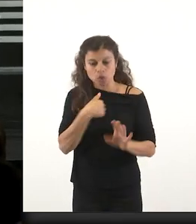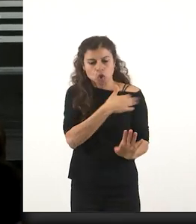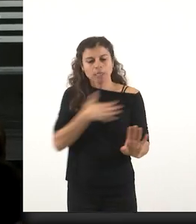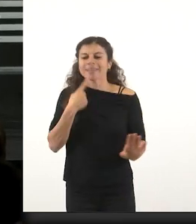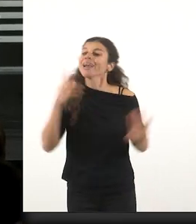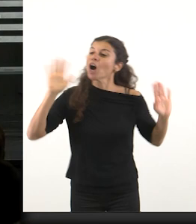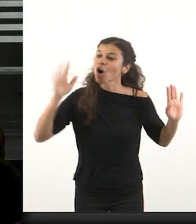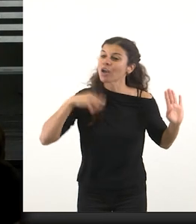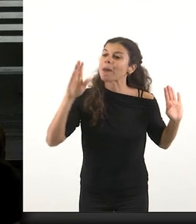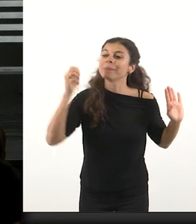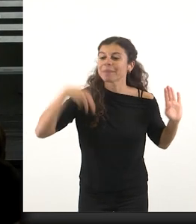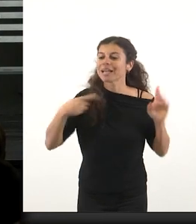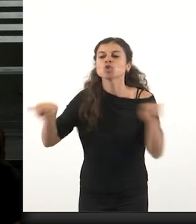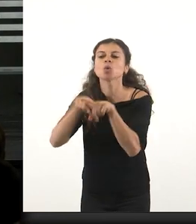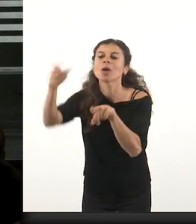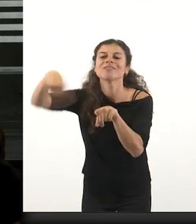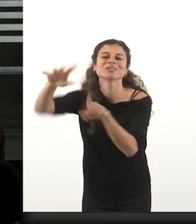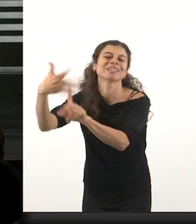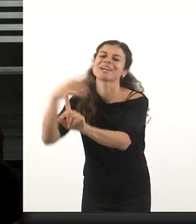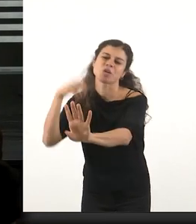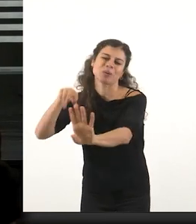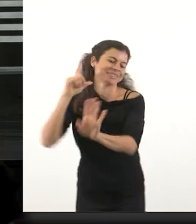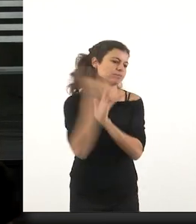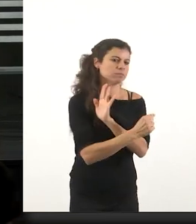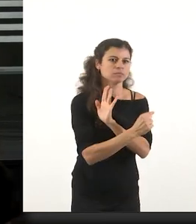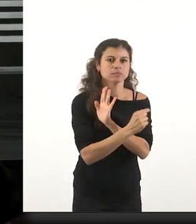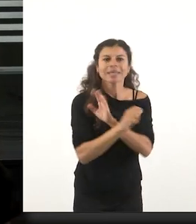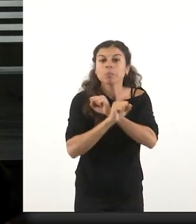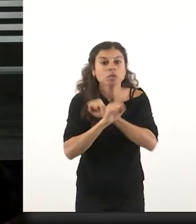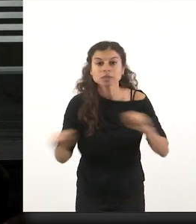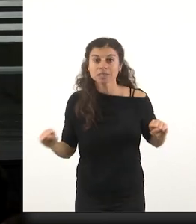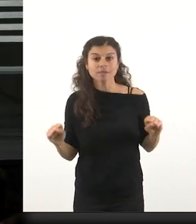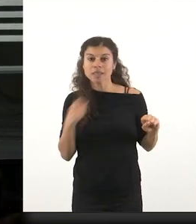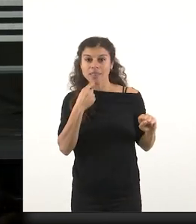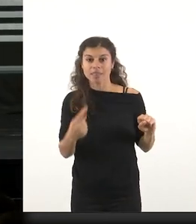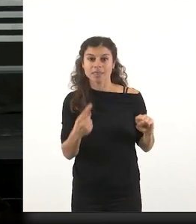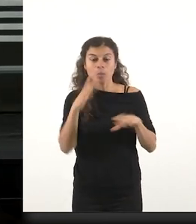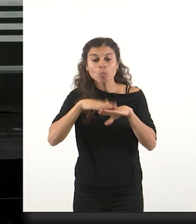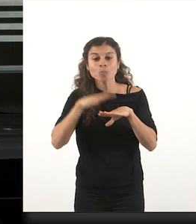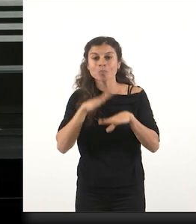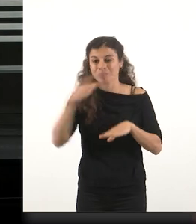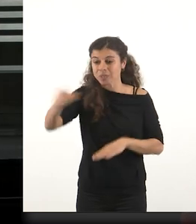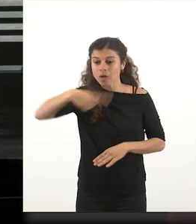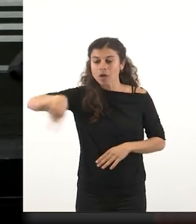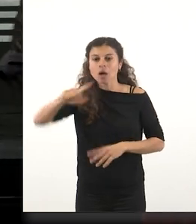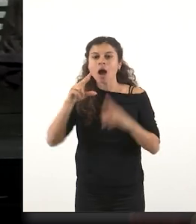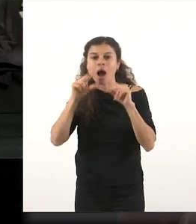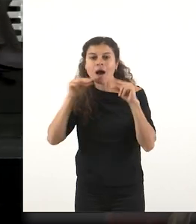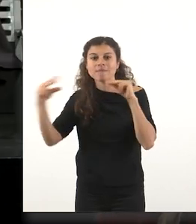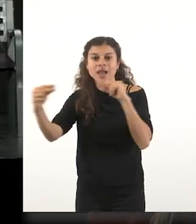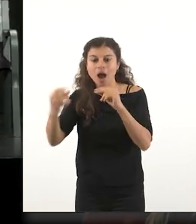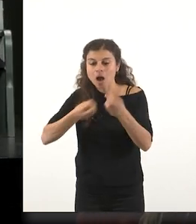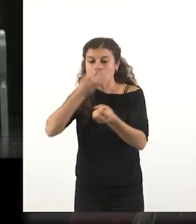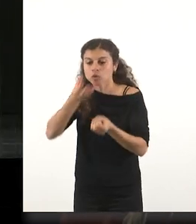soy Pamela y yo no soy como vosotras, me voy. Era imposible decir eso. Porque a mí esas mujeres se ponían a hablar, estaban contando mi